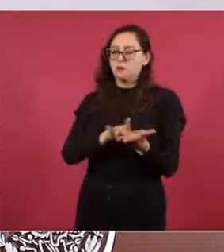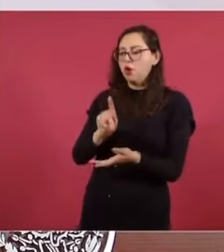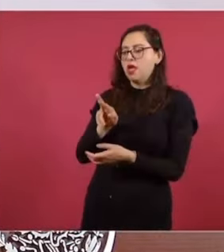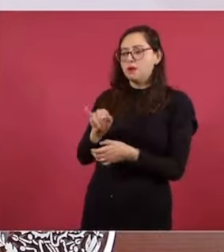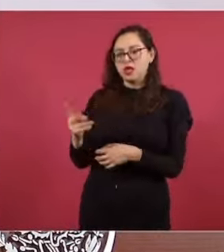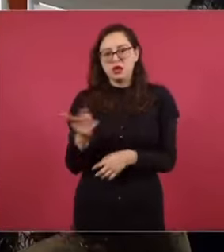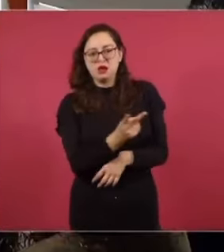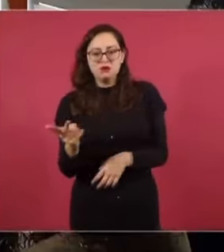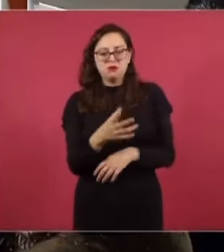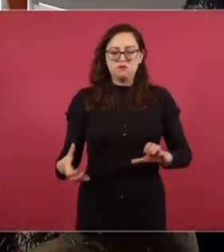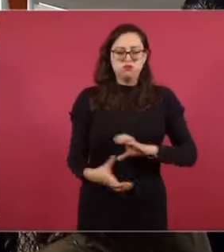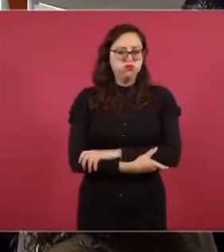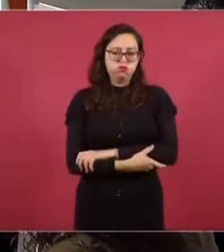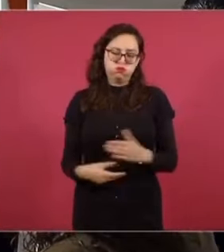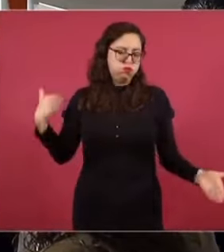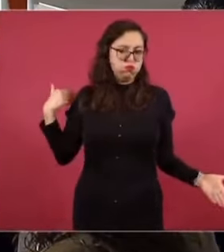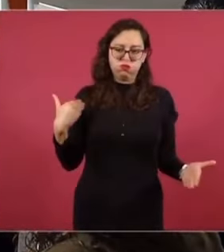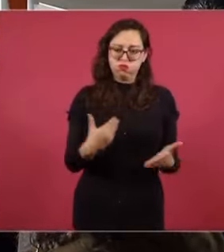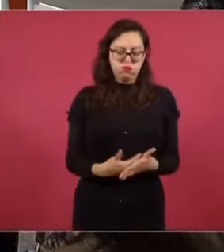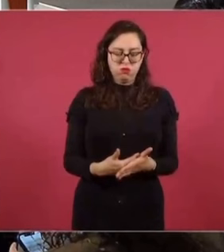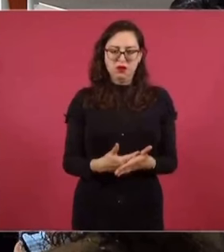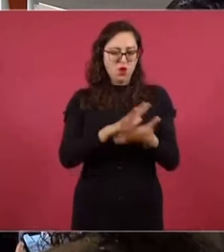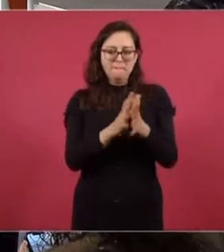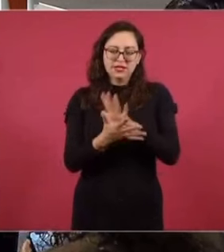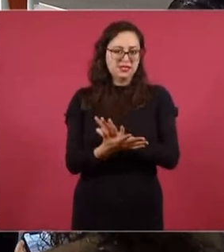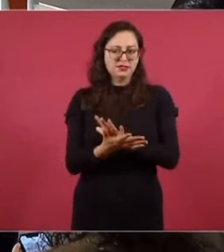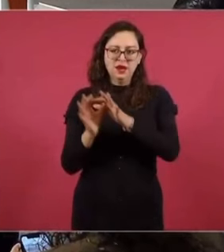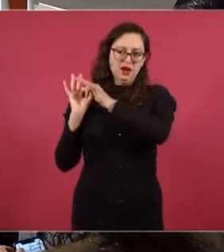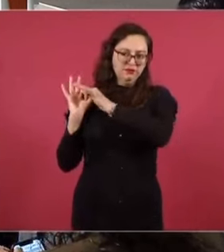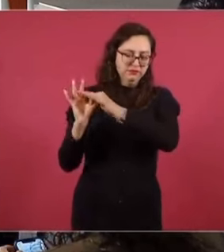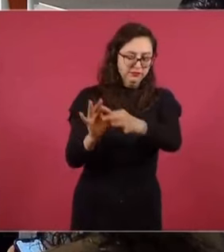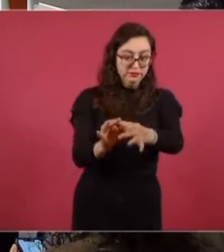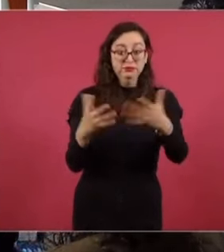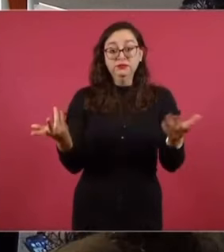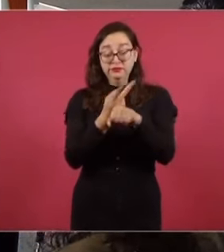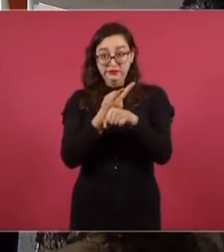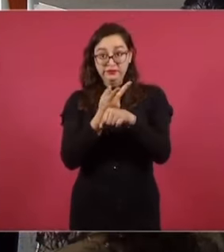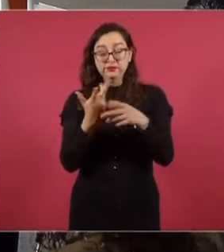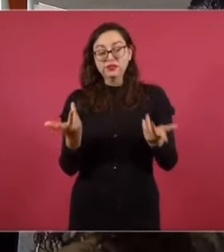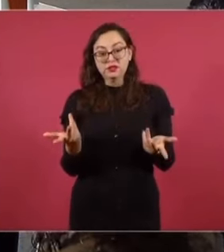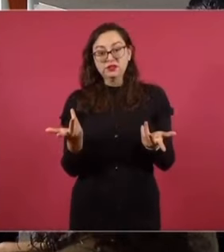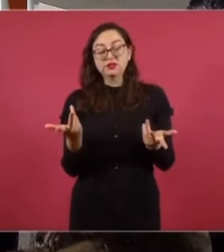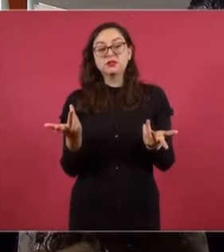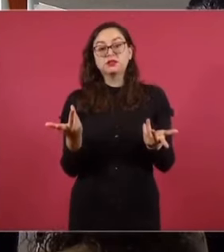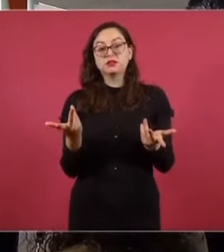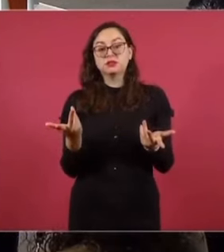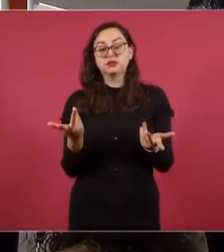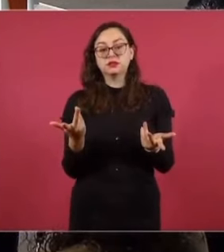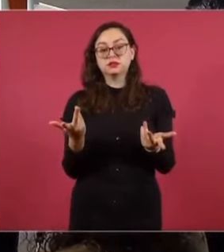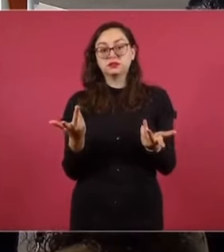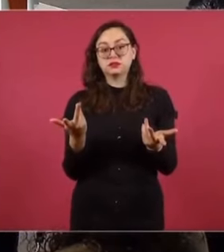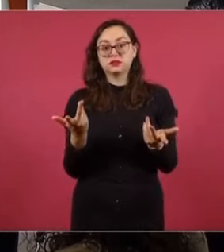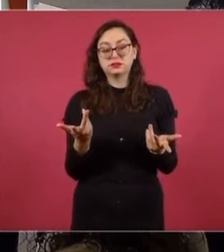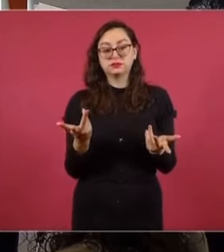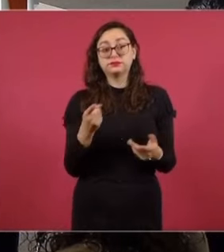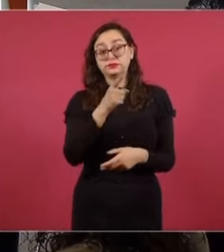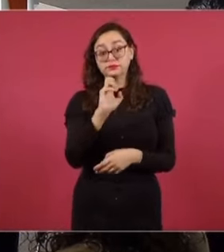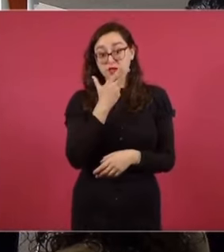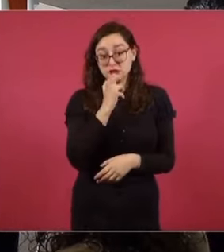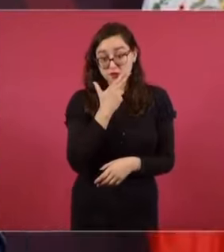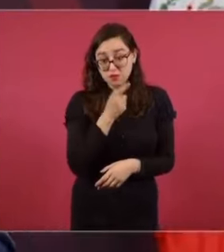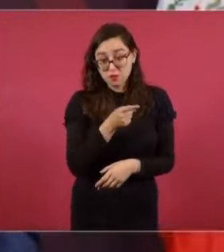esa alianza o contubernio, y resulta de que la actual gobernadora de